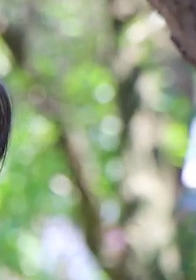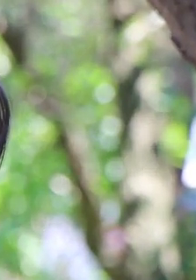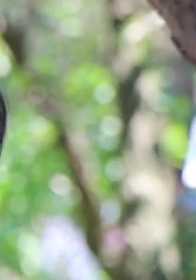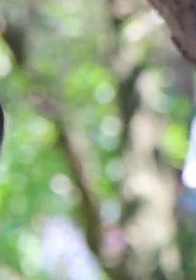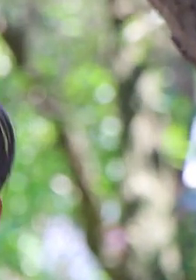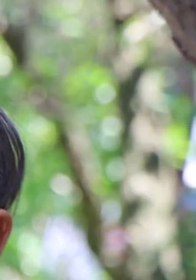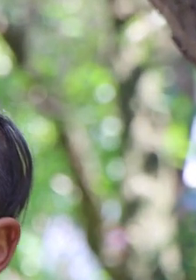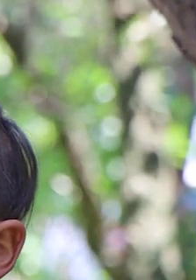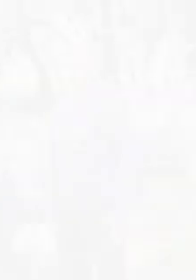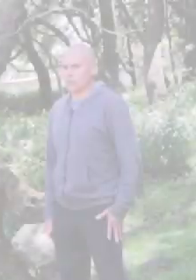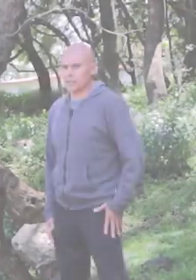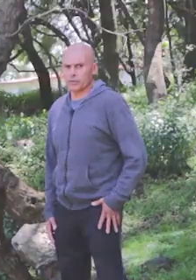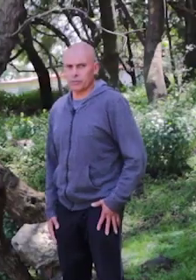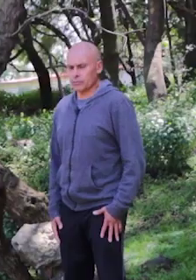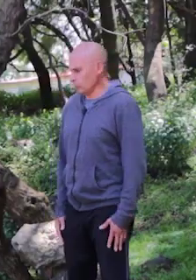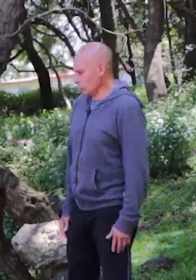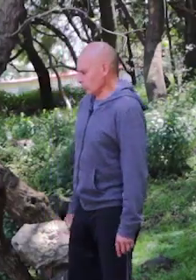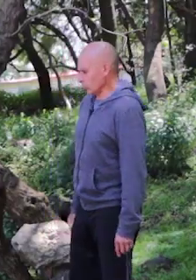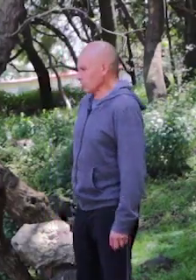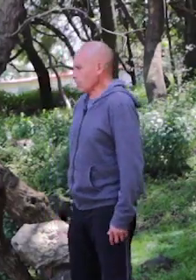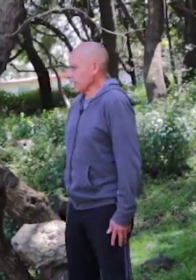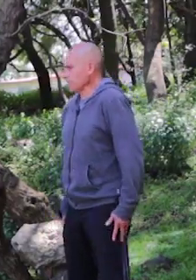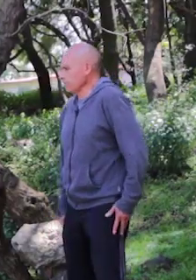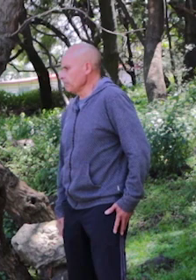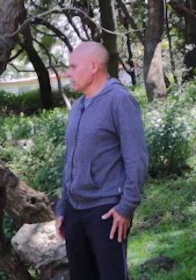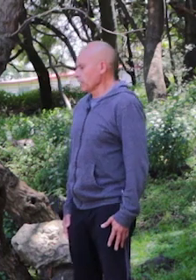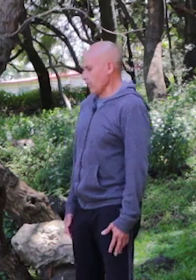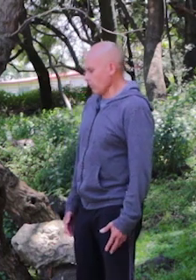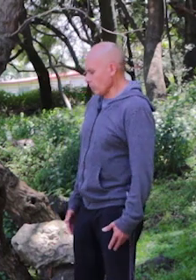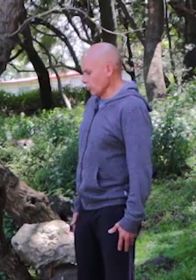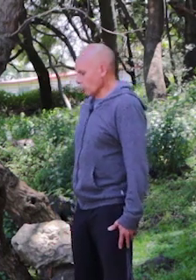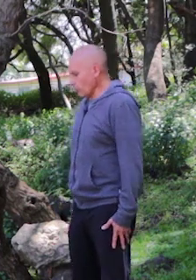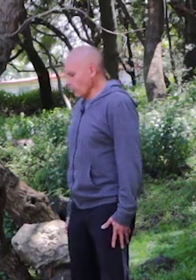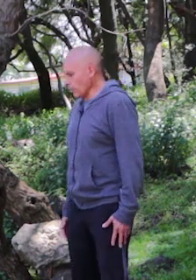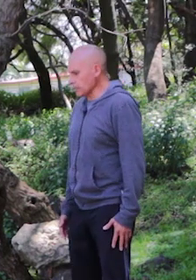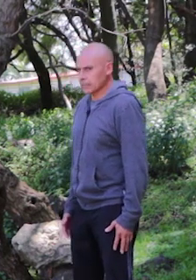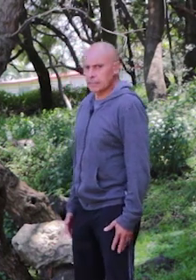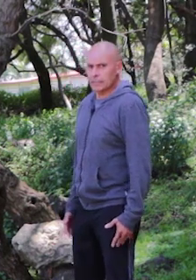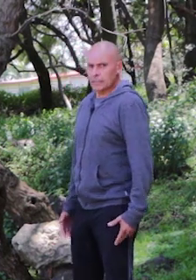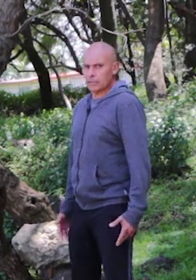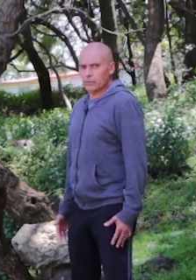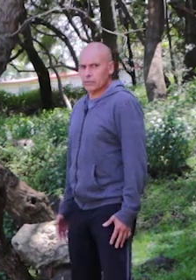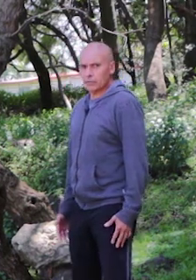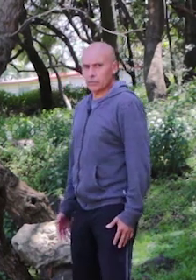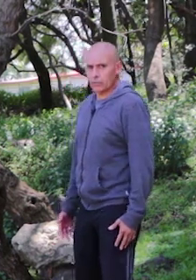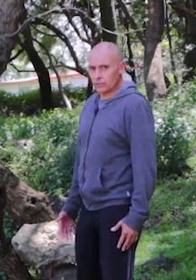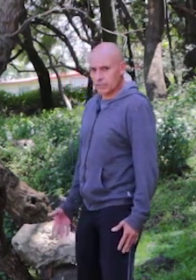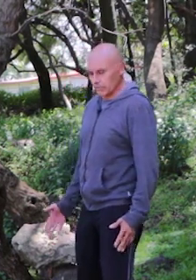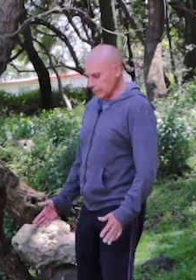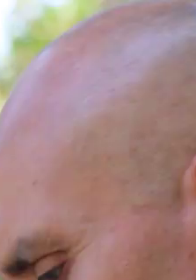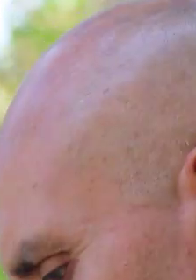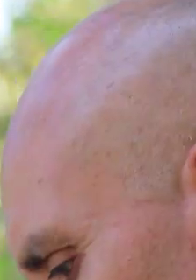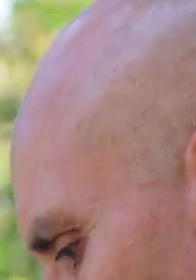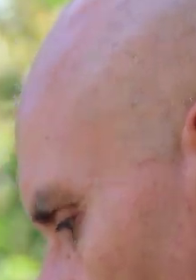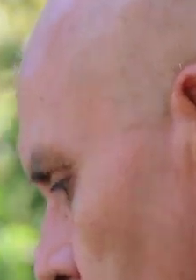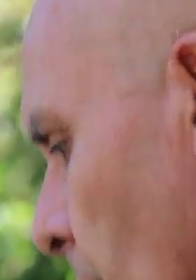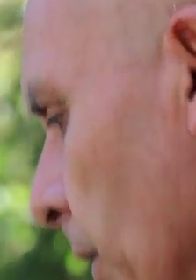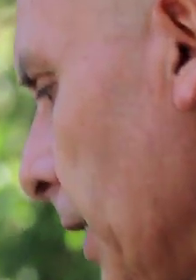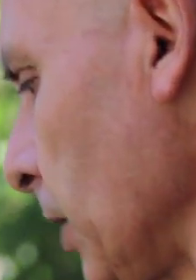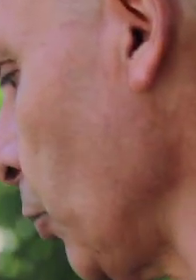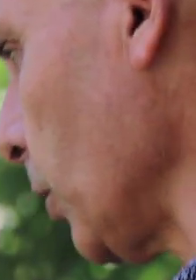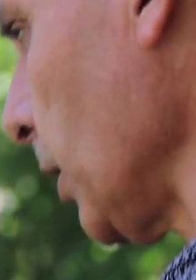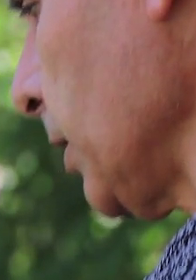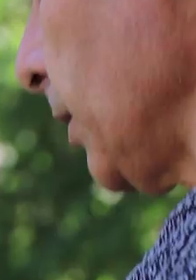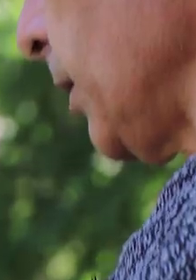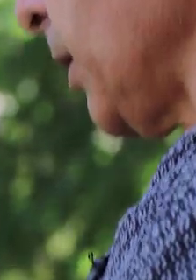otra, ok, Jair, bien, nos vamos a parar, abrimos nuestro compás, y vamos, lo que vamos a hacer es, vamos a